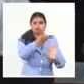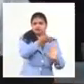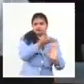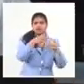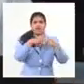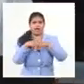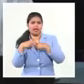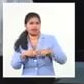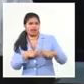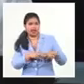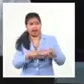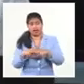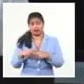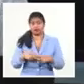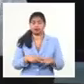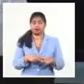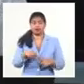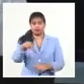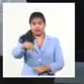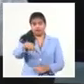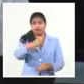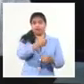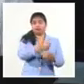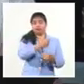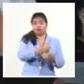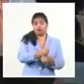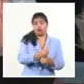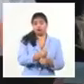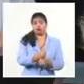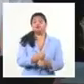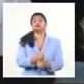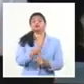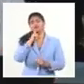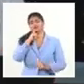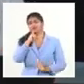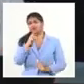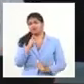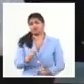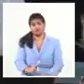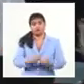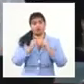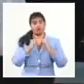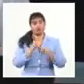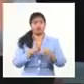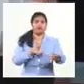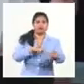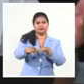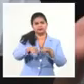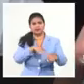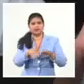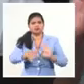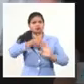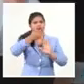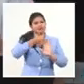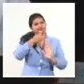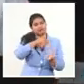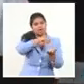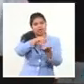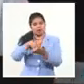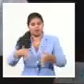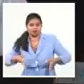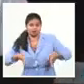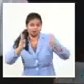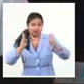unidad. Por lo tanto, aquí hay un trabajo arduo que se está haciendo de preparación de la reparación y por otra parte